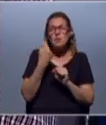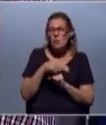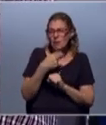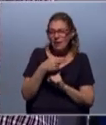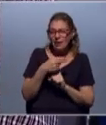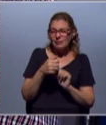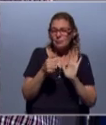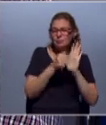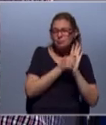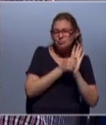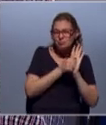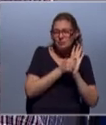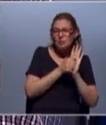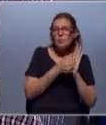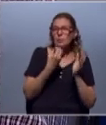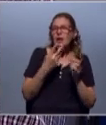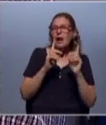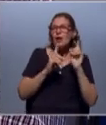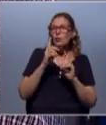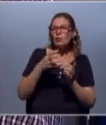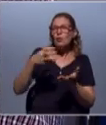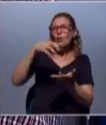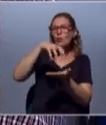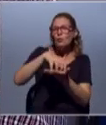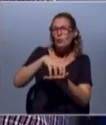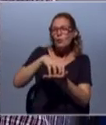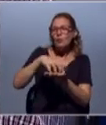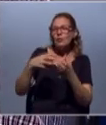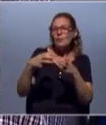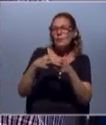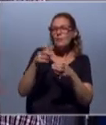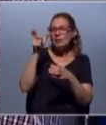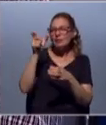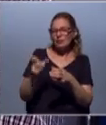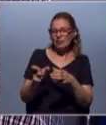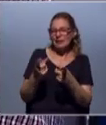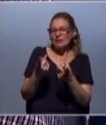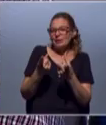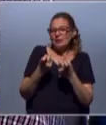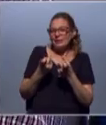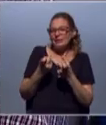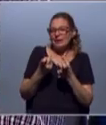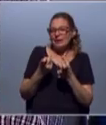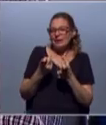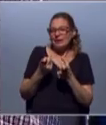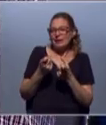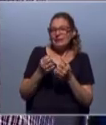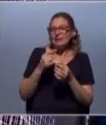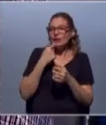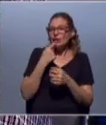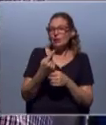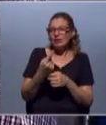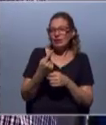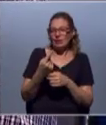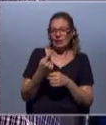vez que el algún poblado en algún poblador del uruguay un grupo humano tiene una necesidad o cree que necesita algo se lo expresa a subir